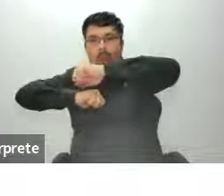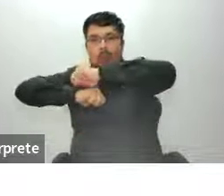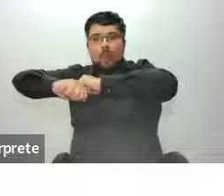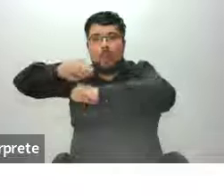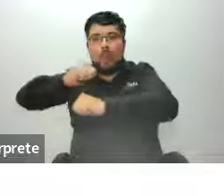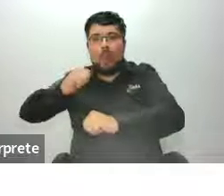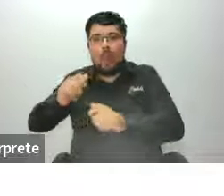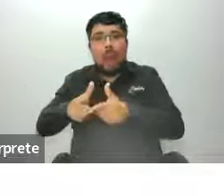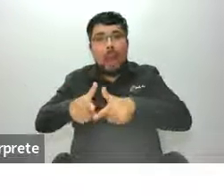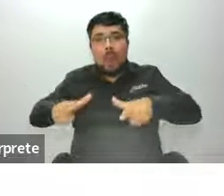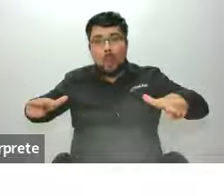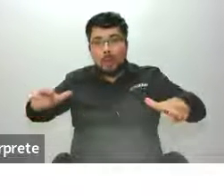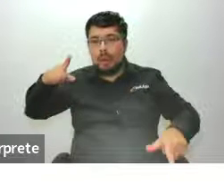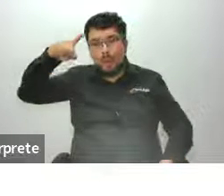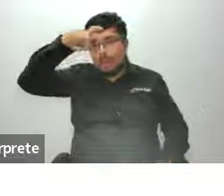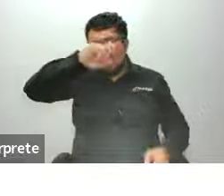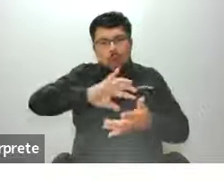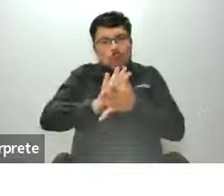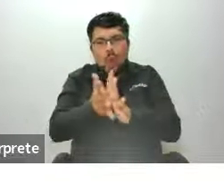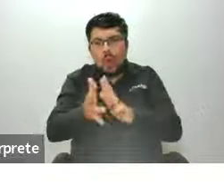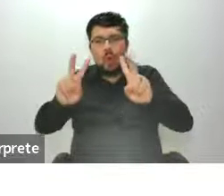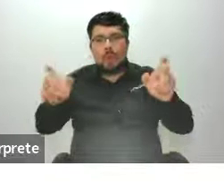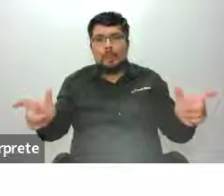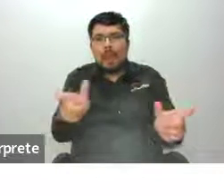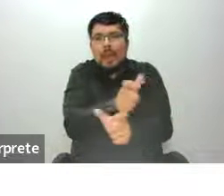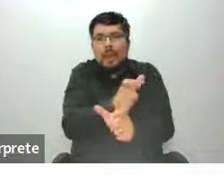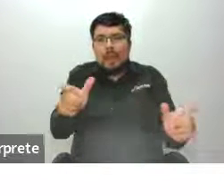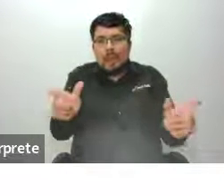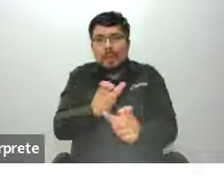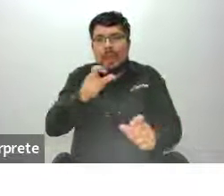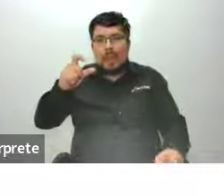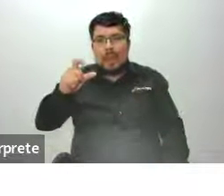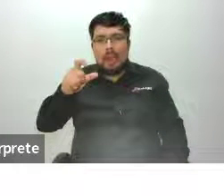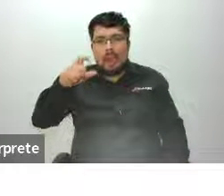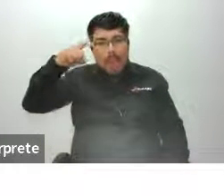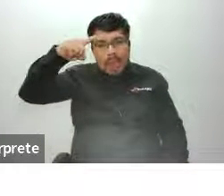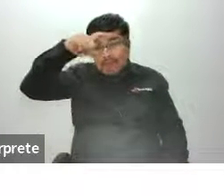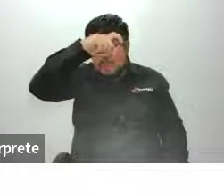gramática compleja va a ser muy difícil poder adquirirla o con retraso.